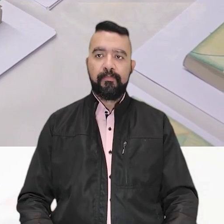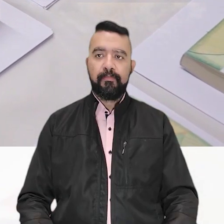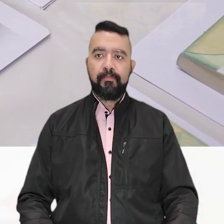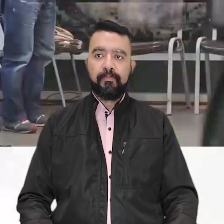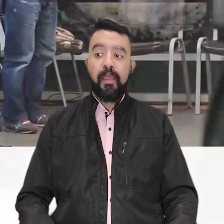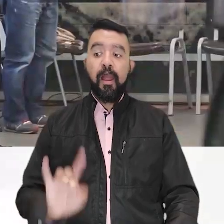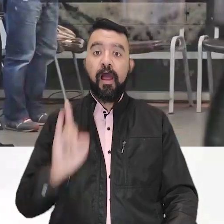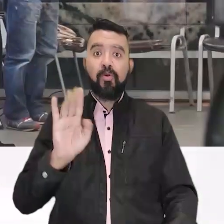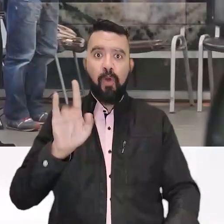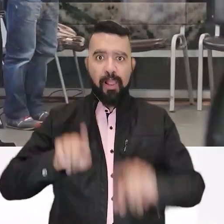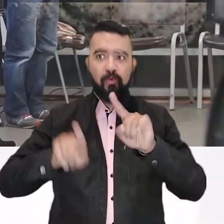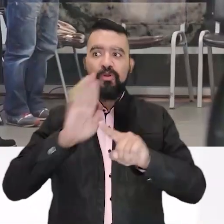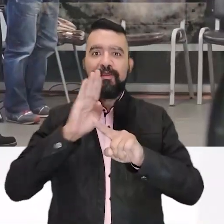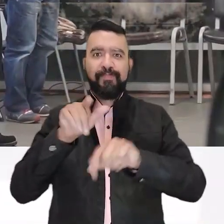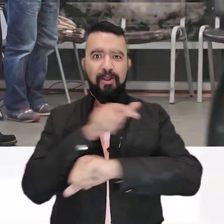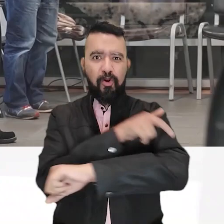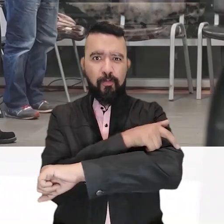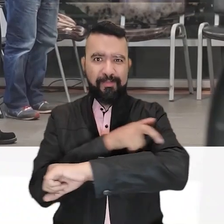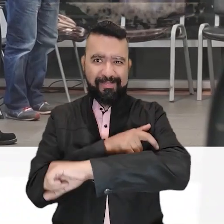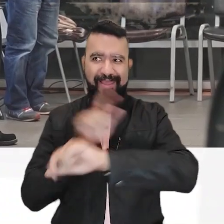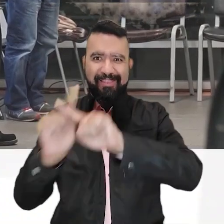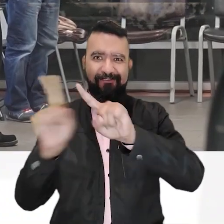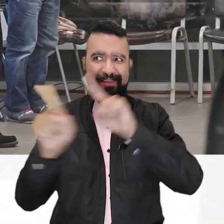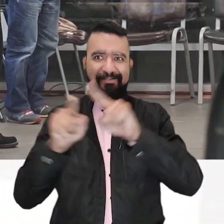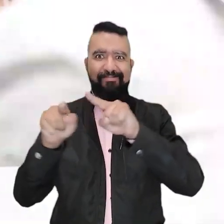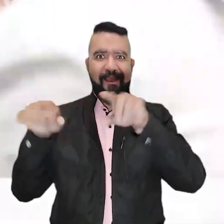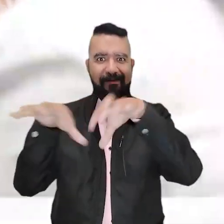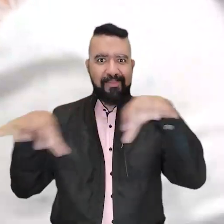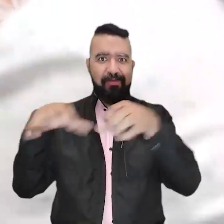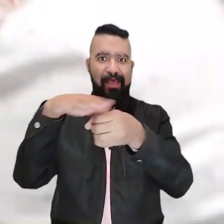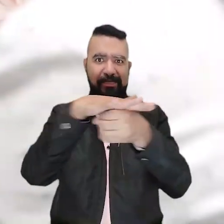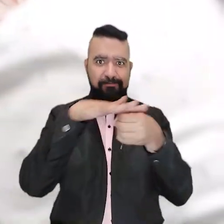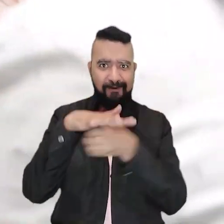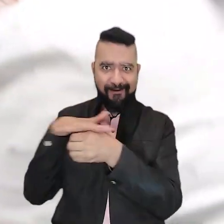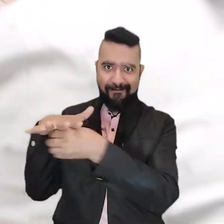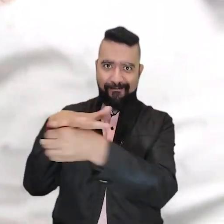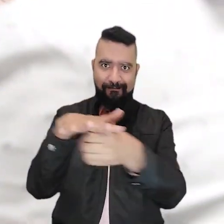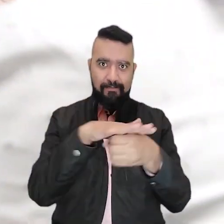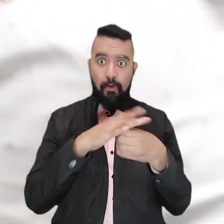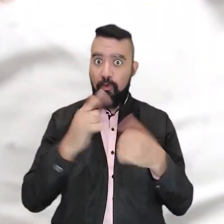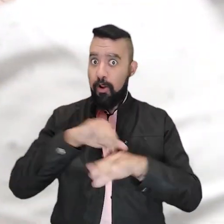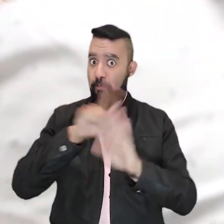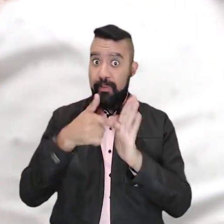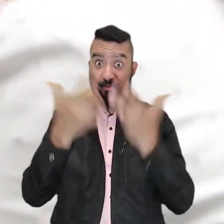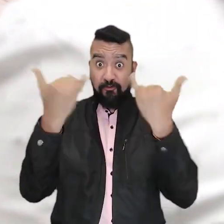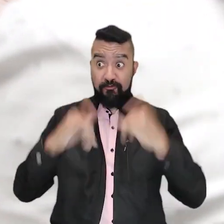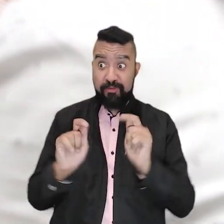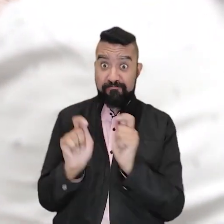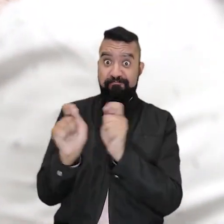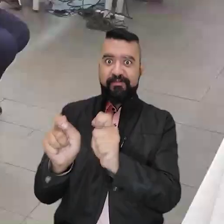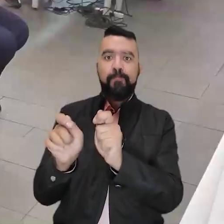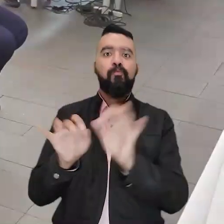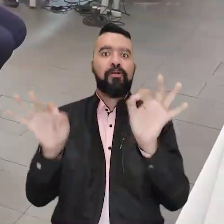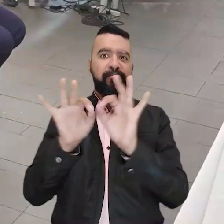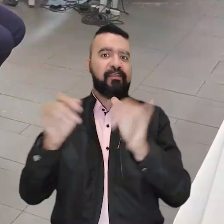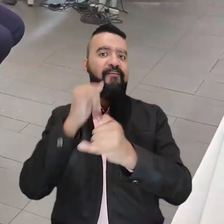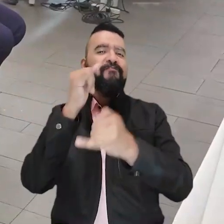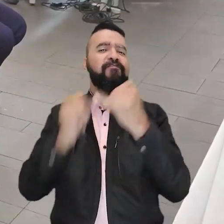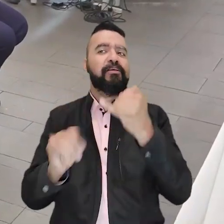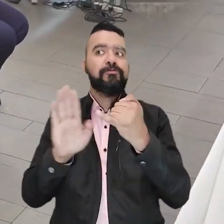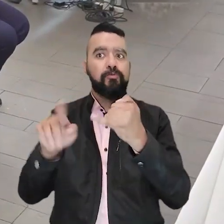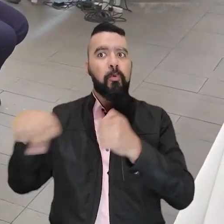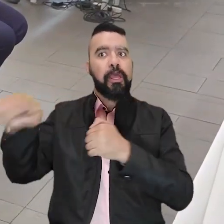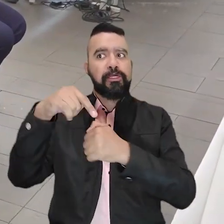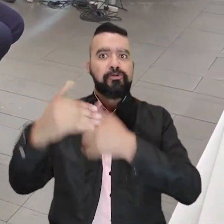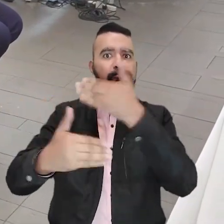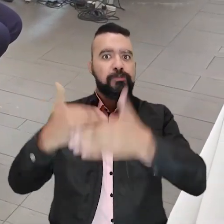Con la entrega de los planes a los comités zonales de desarrollo a la comunidad, finaliza el ciclo de actualización de esta importante herramienta de planeación y gestión